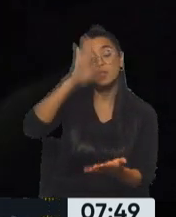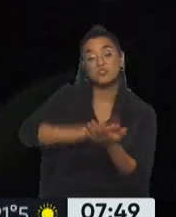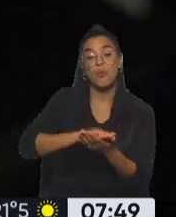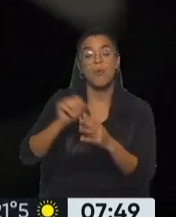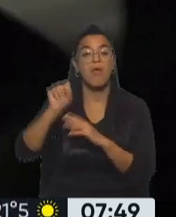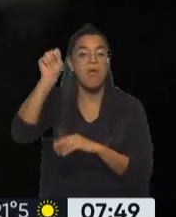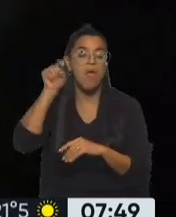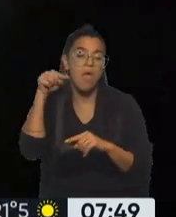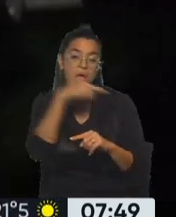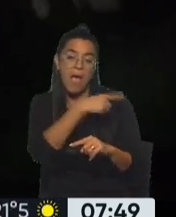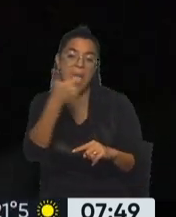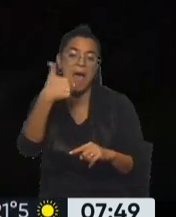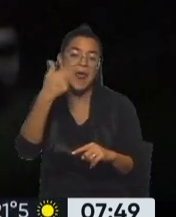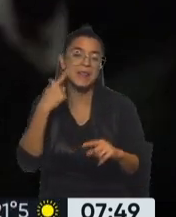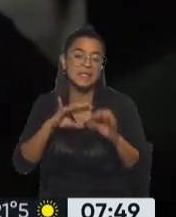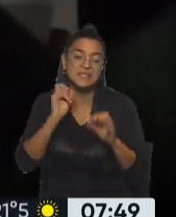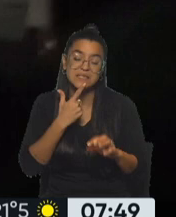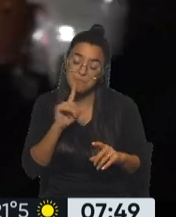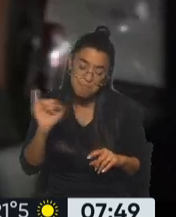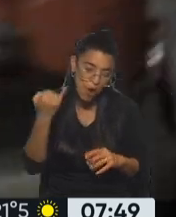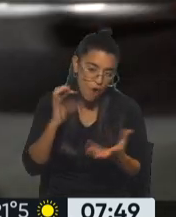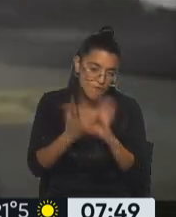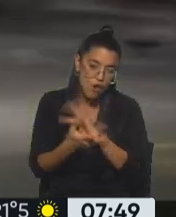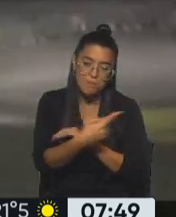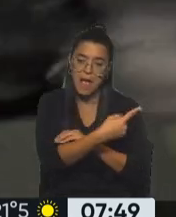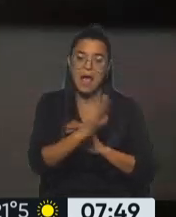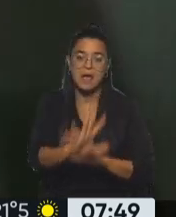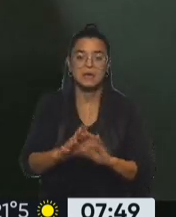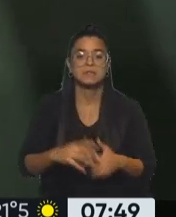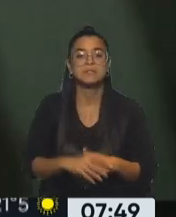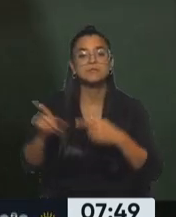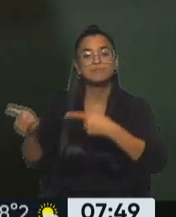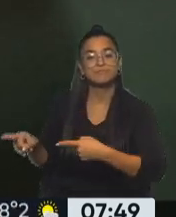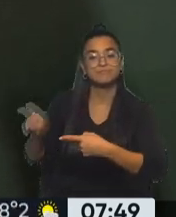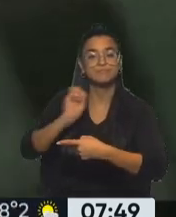anarquista, posiblemente esta sea la mejor manera de representarlo. Se llama Un hombre